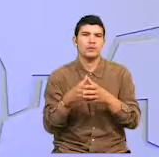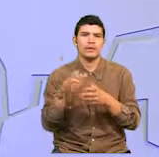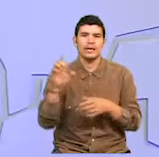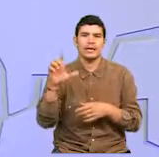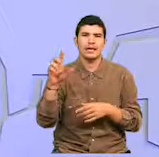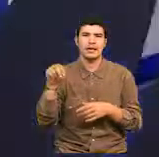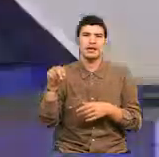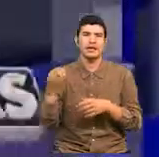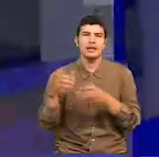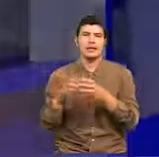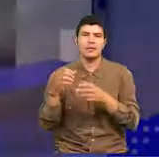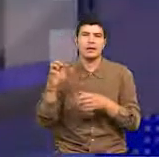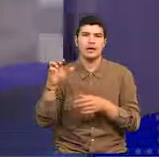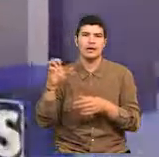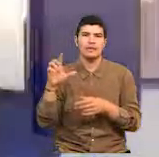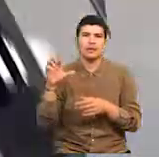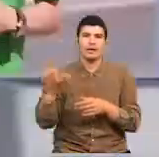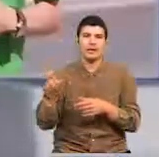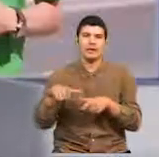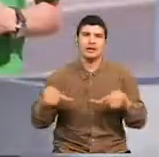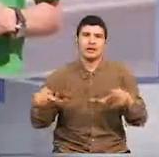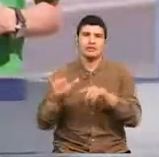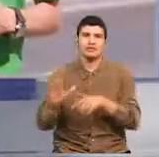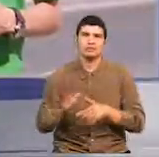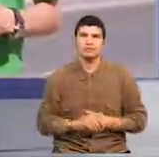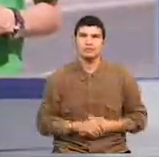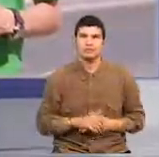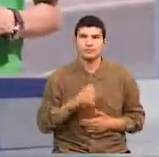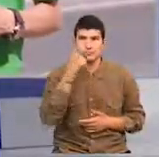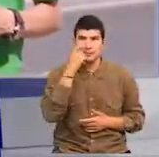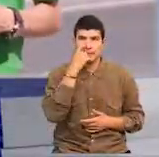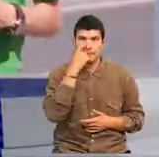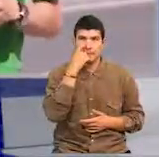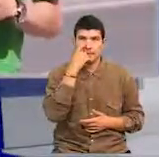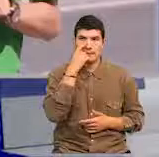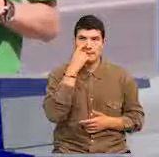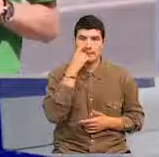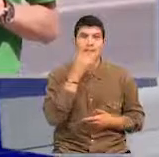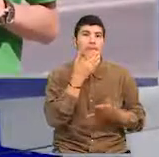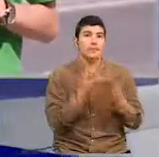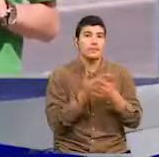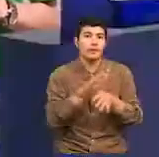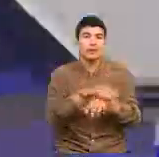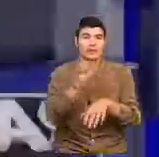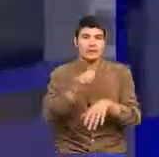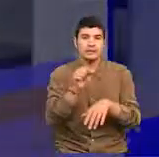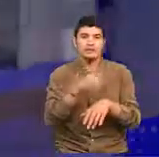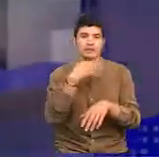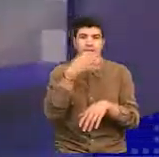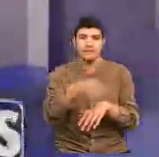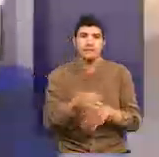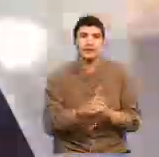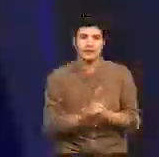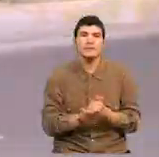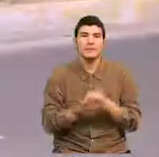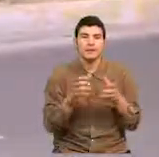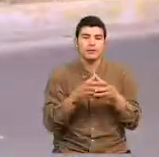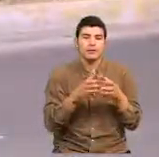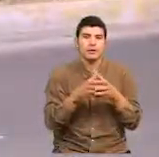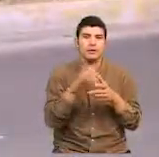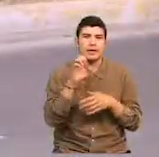y del EPL en esta región. Adelante, Raúl Rolando, muy buenas tardes. Astrid, muy buenas tardes. Pues realmente la guerrilla